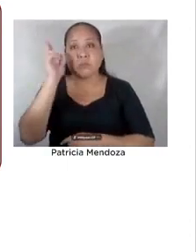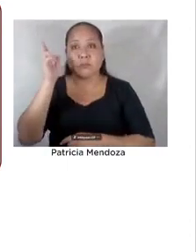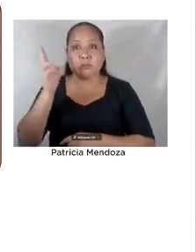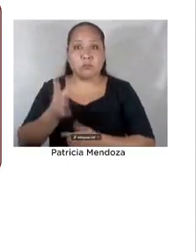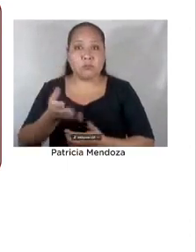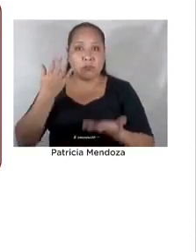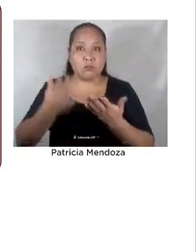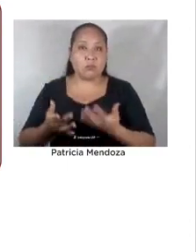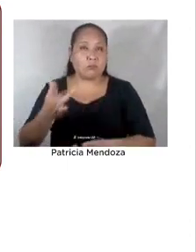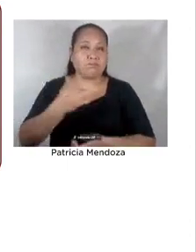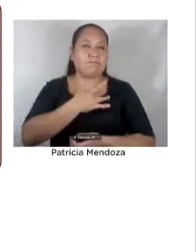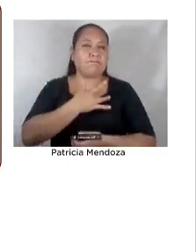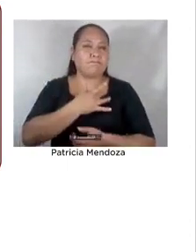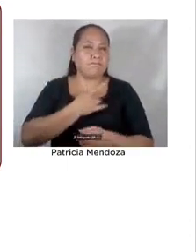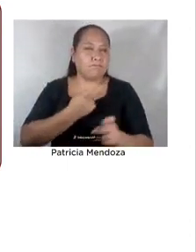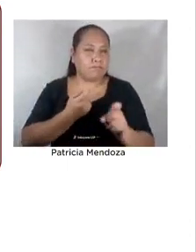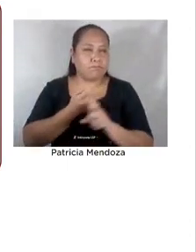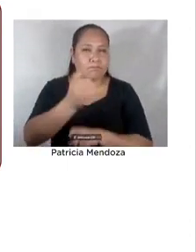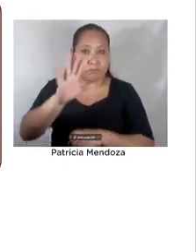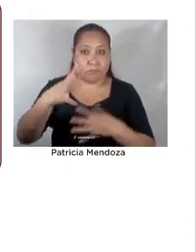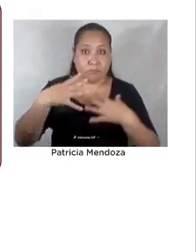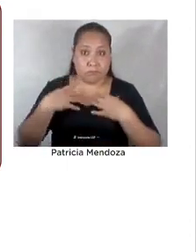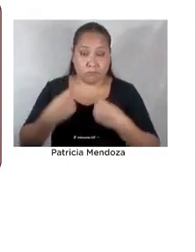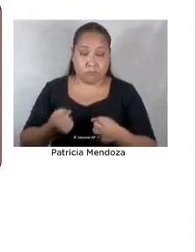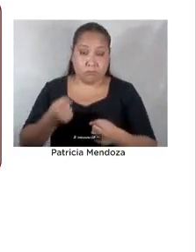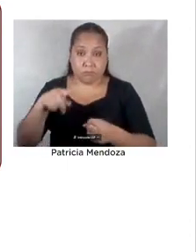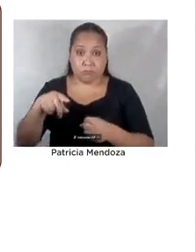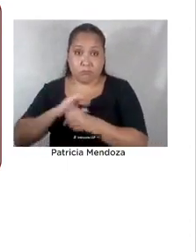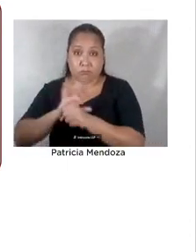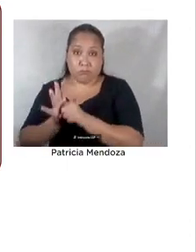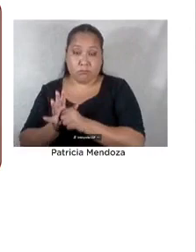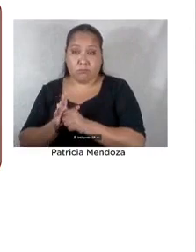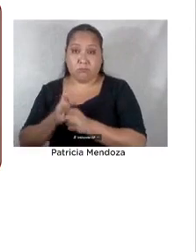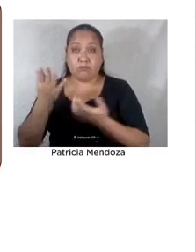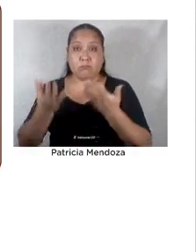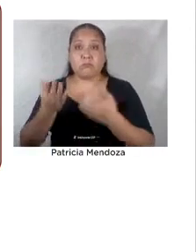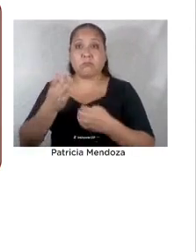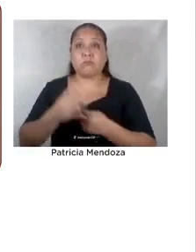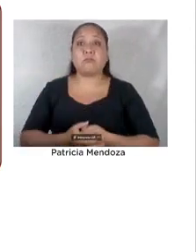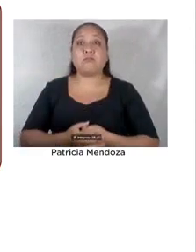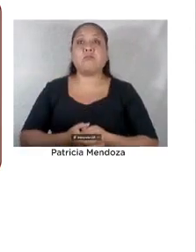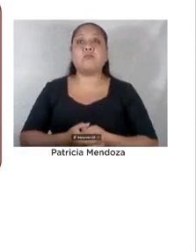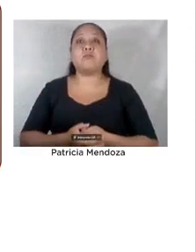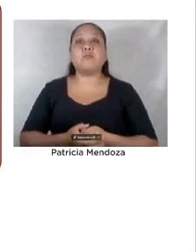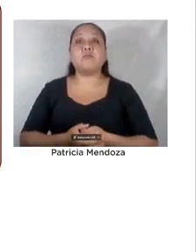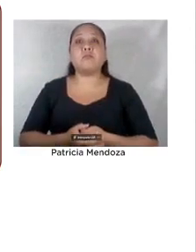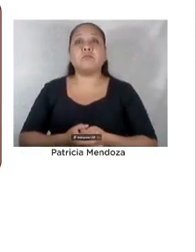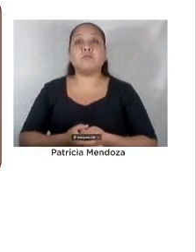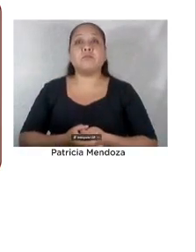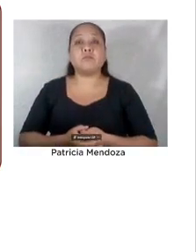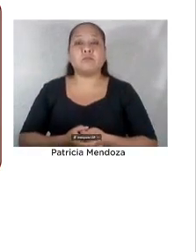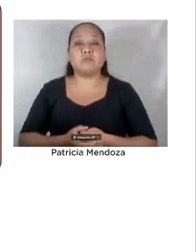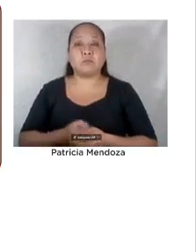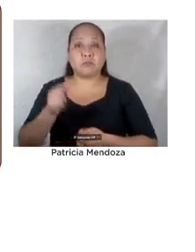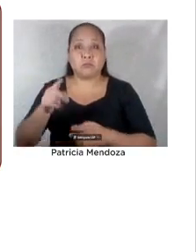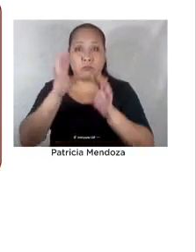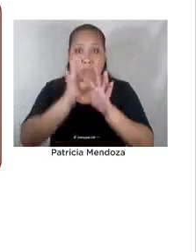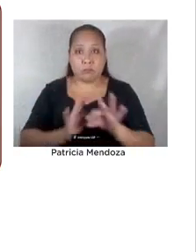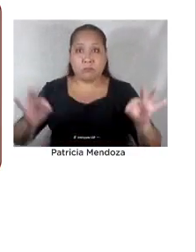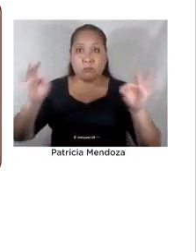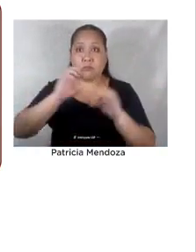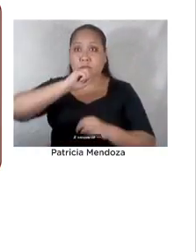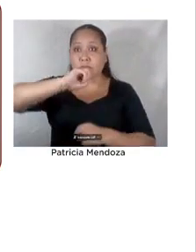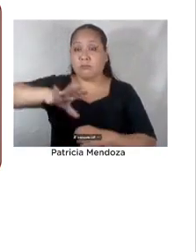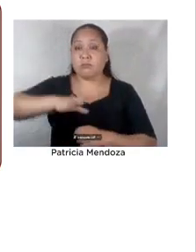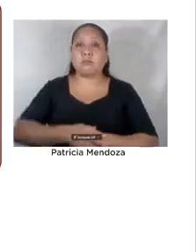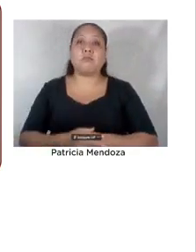su salud por el COVID, podríamos sumar un par de cosas, ¿no? Es importante expresar aquello que